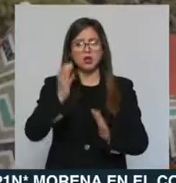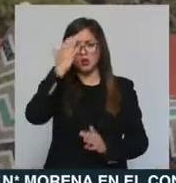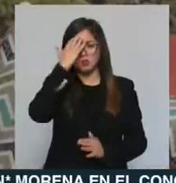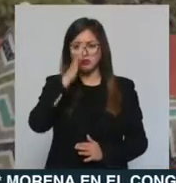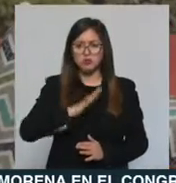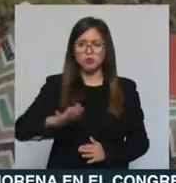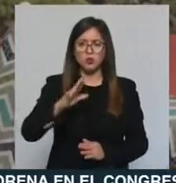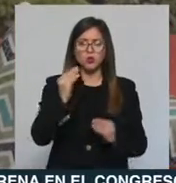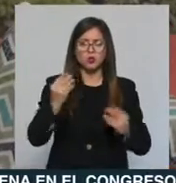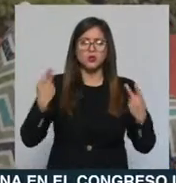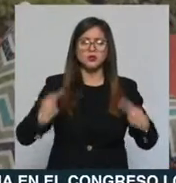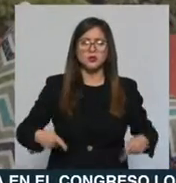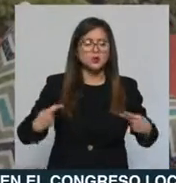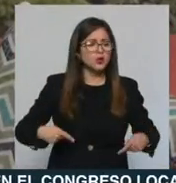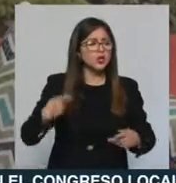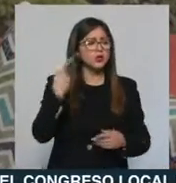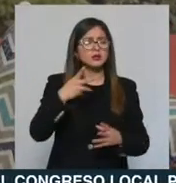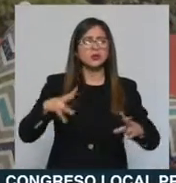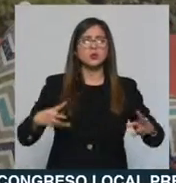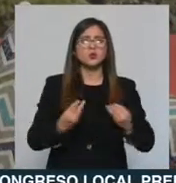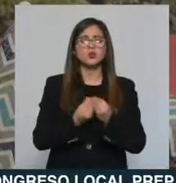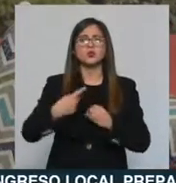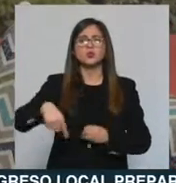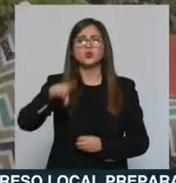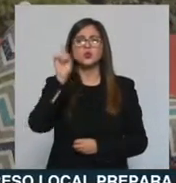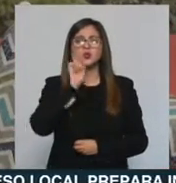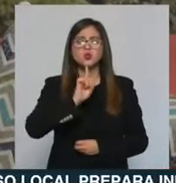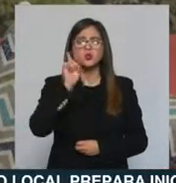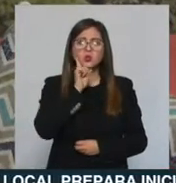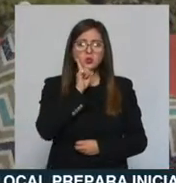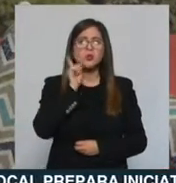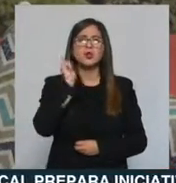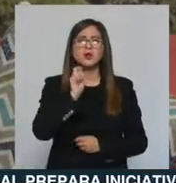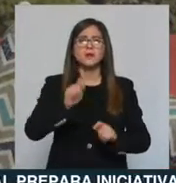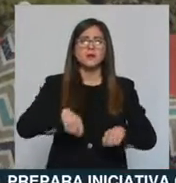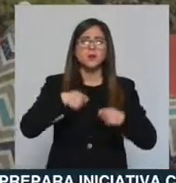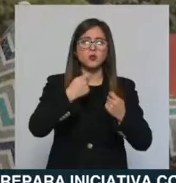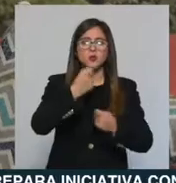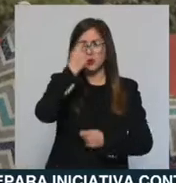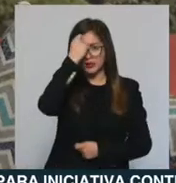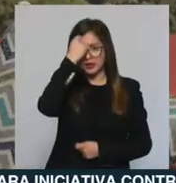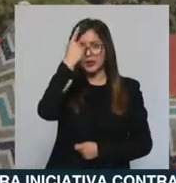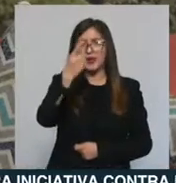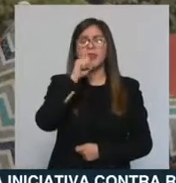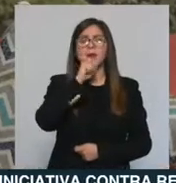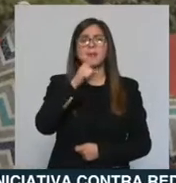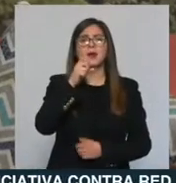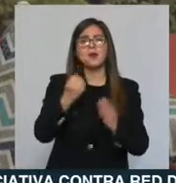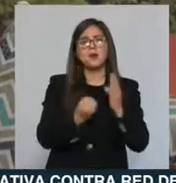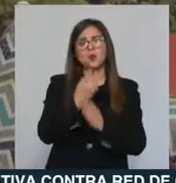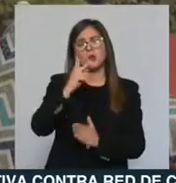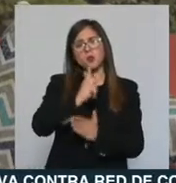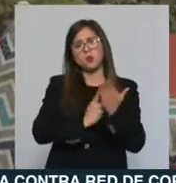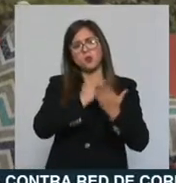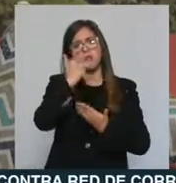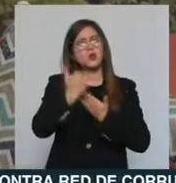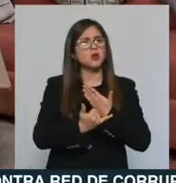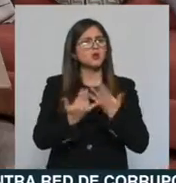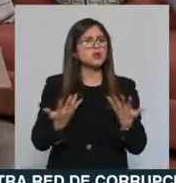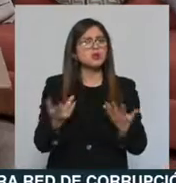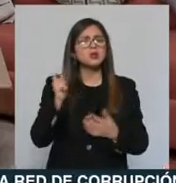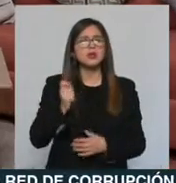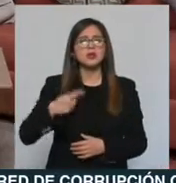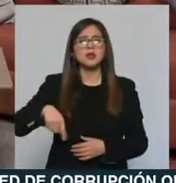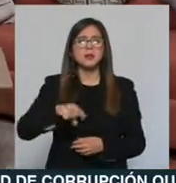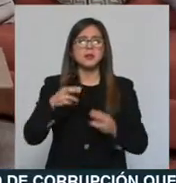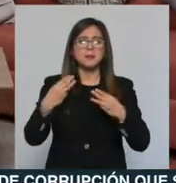muchas personas, sobre todo mujeres, en donde pues aportan ideas, nuevos proyectos. Pero cuéntanos de qué va Mercado